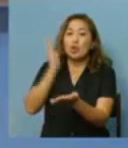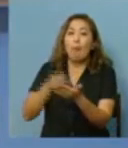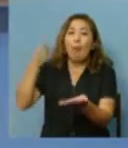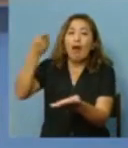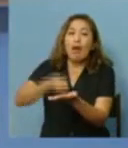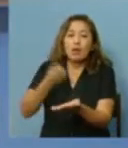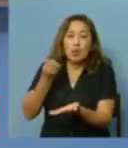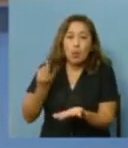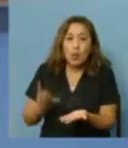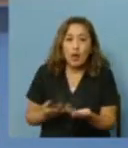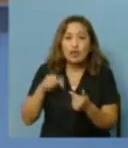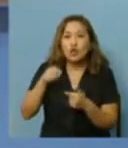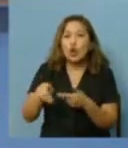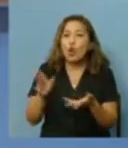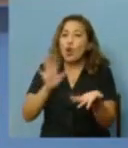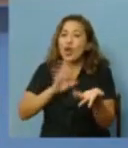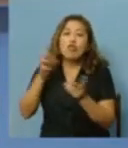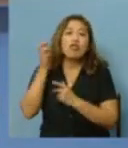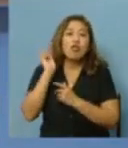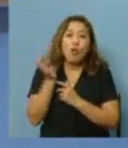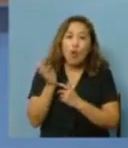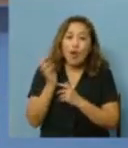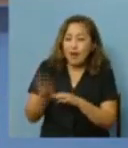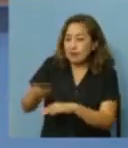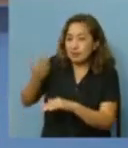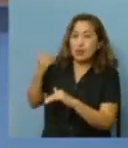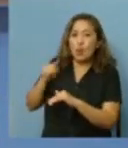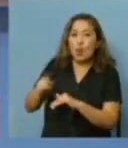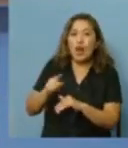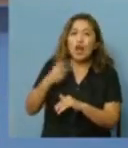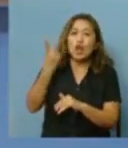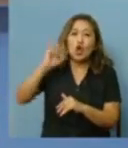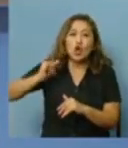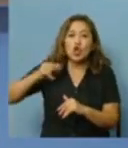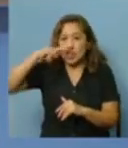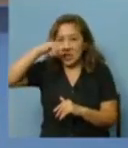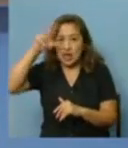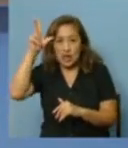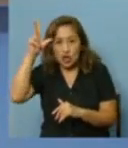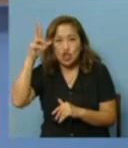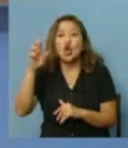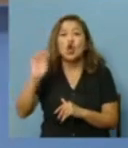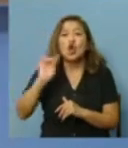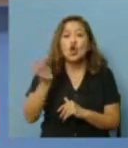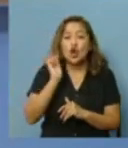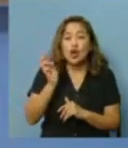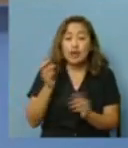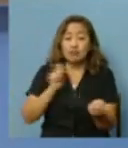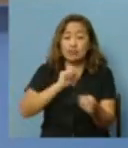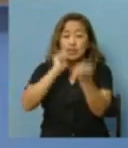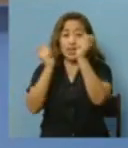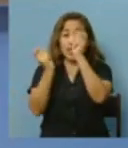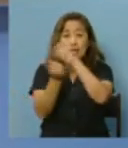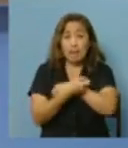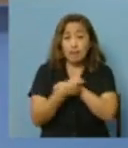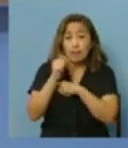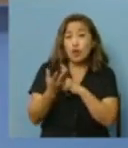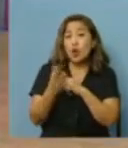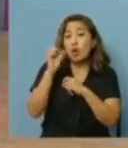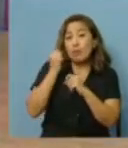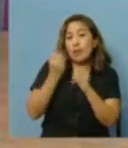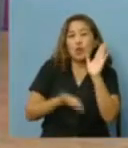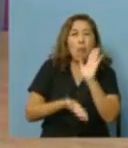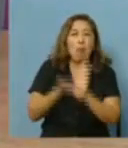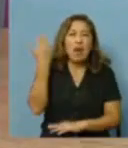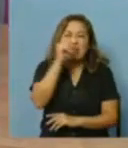precisamente el significativo en dólares de la campaña anterior 2 dólares con 78 eso va no cierto empezó a tener una clase máxima de